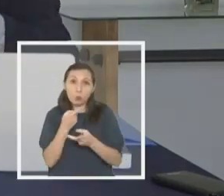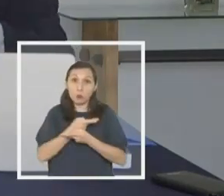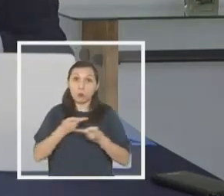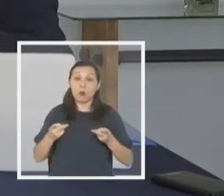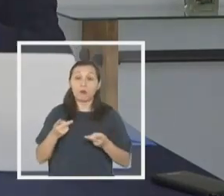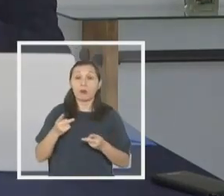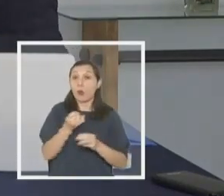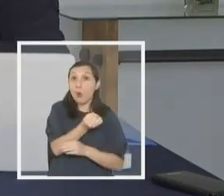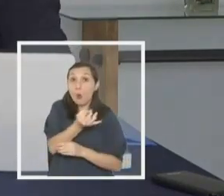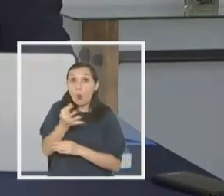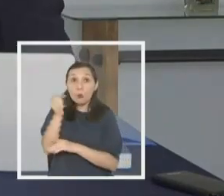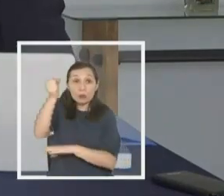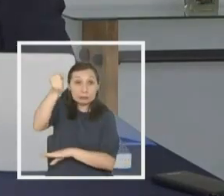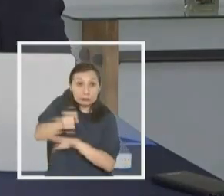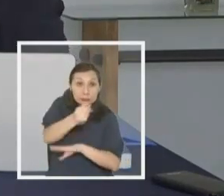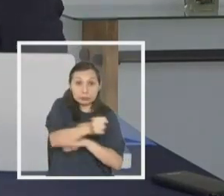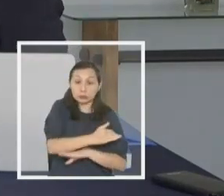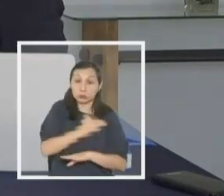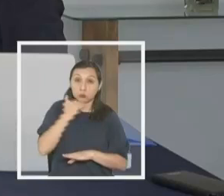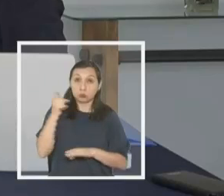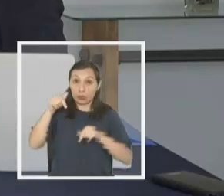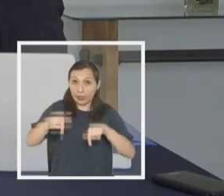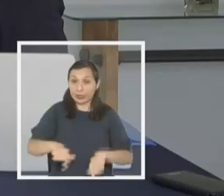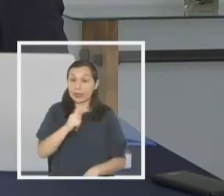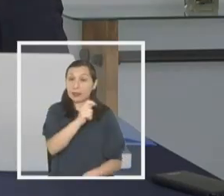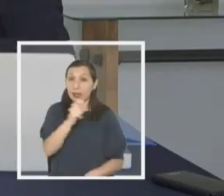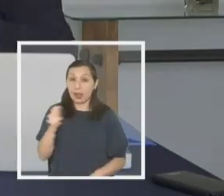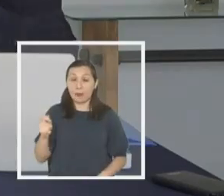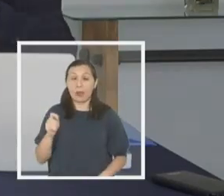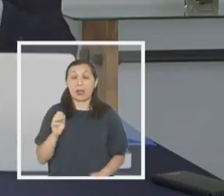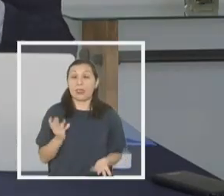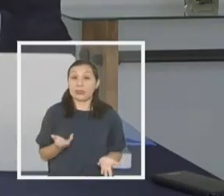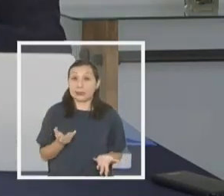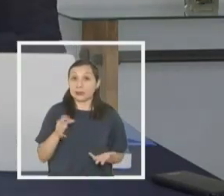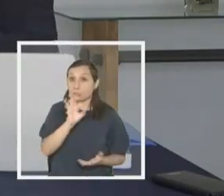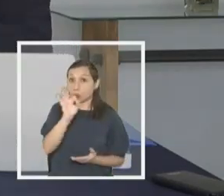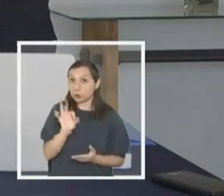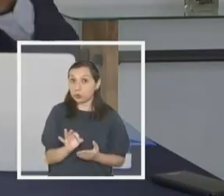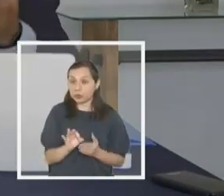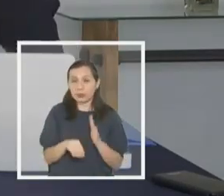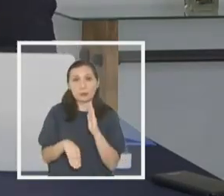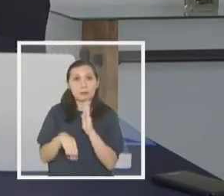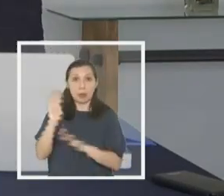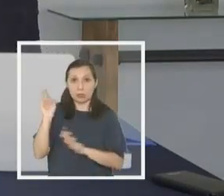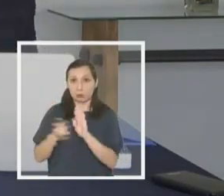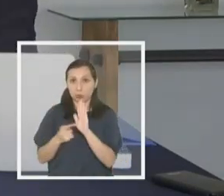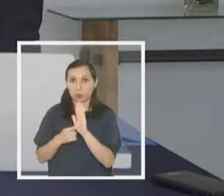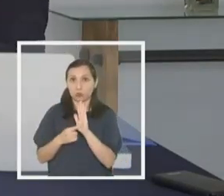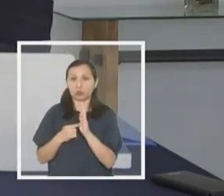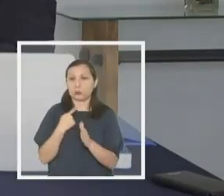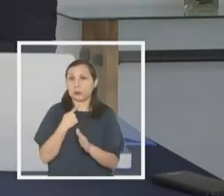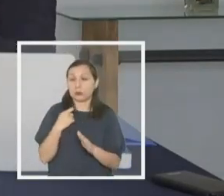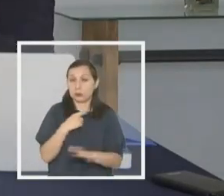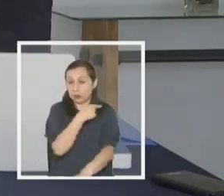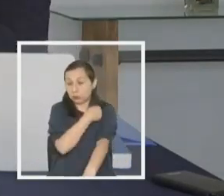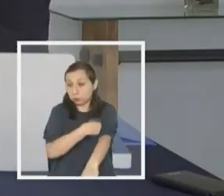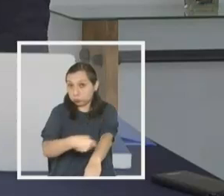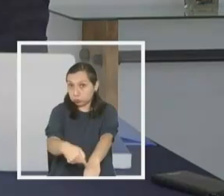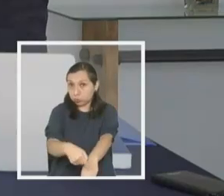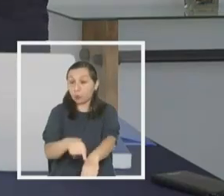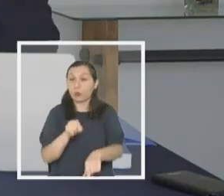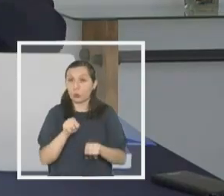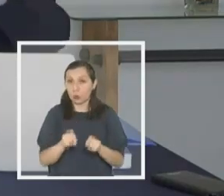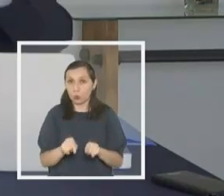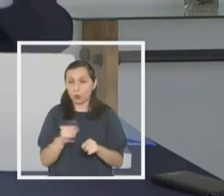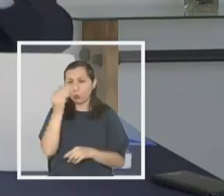la tasa de homicidios en la región de Tarapacá es la mayor claramente de todo el país. Hay